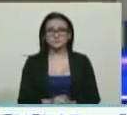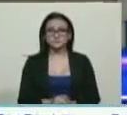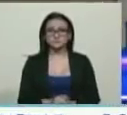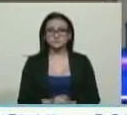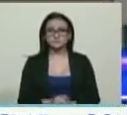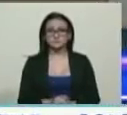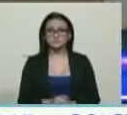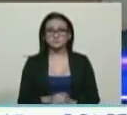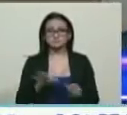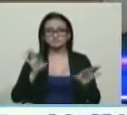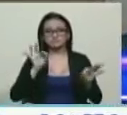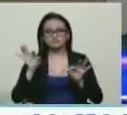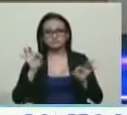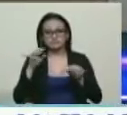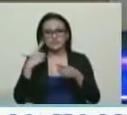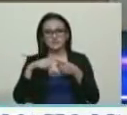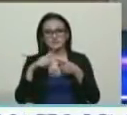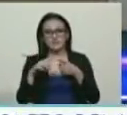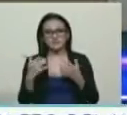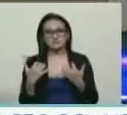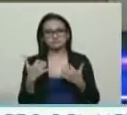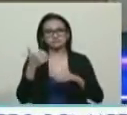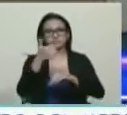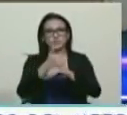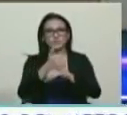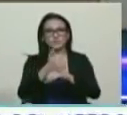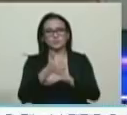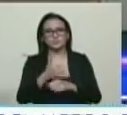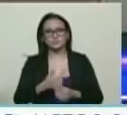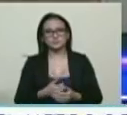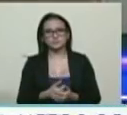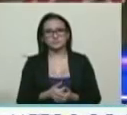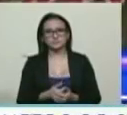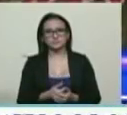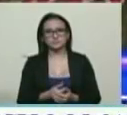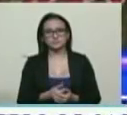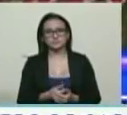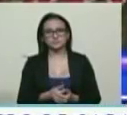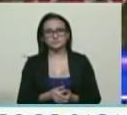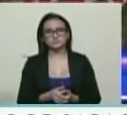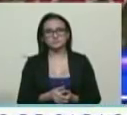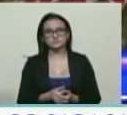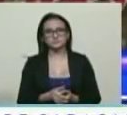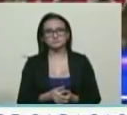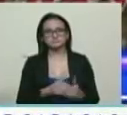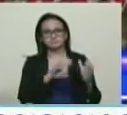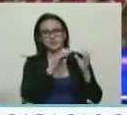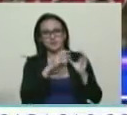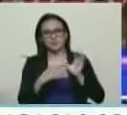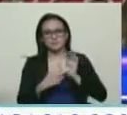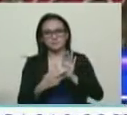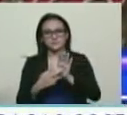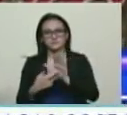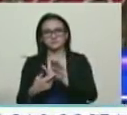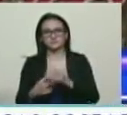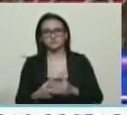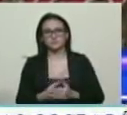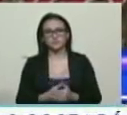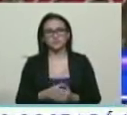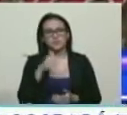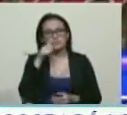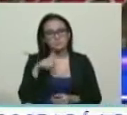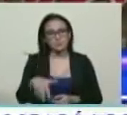para elegir distintas instancias de elección, de cargos de representación